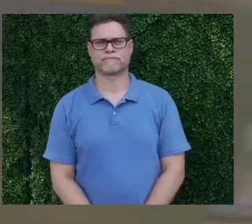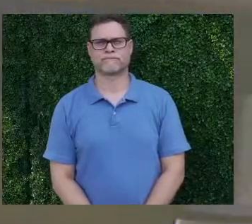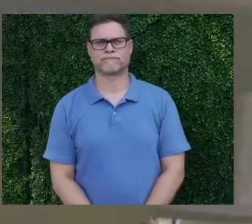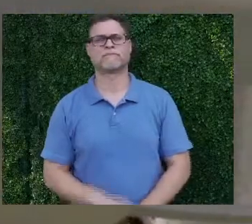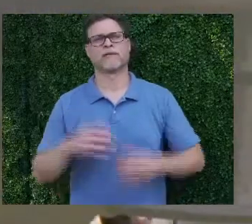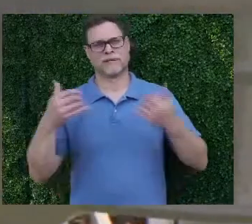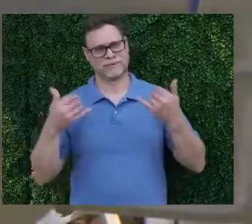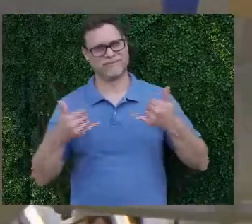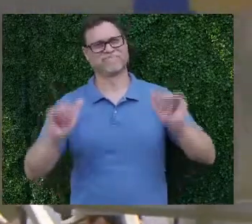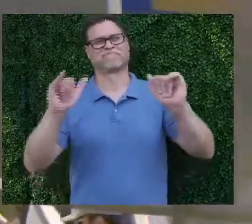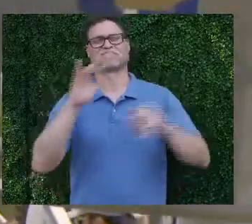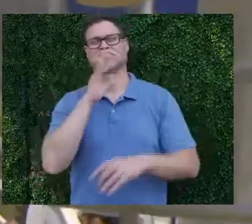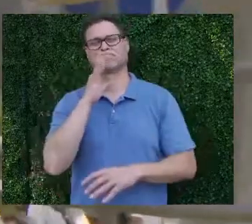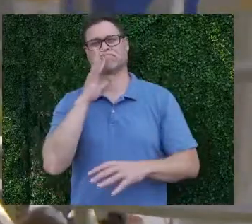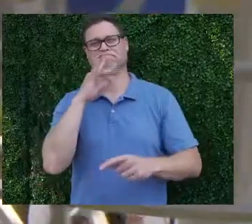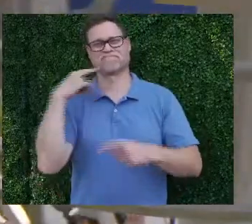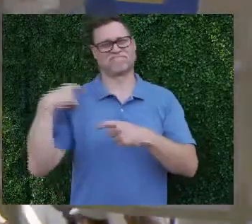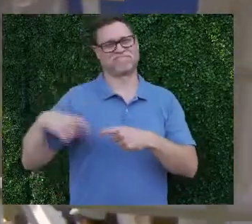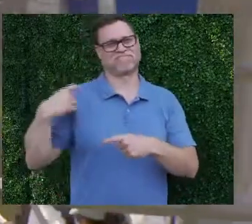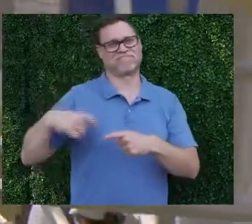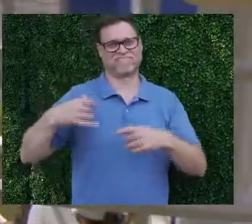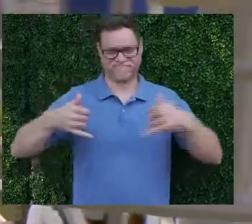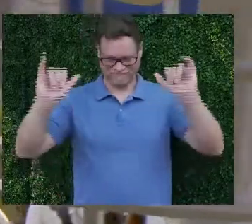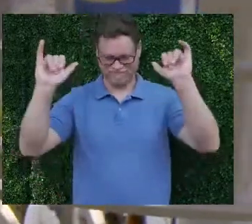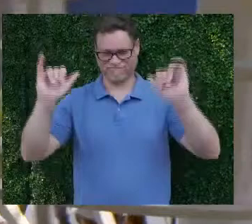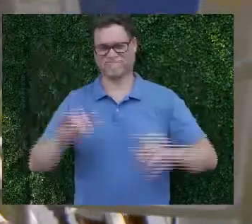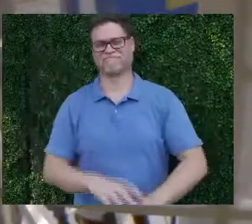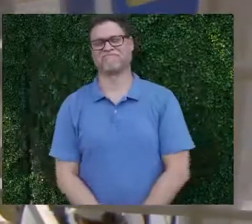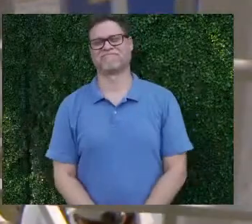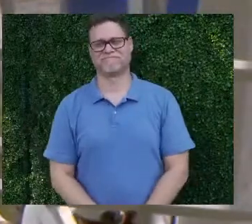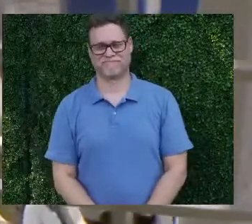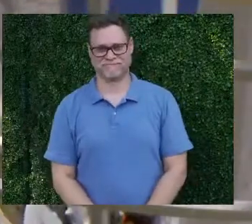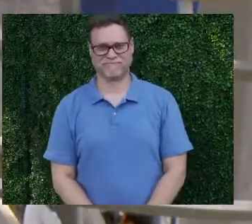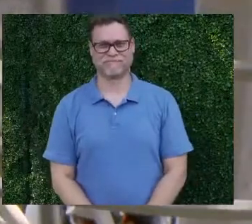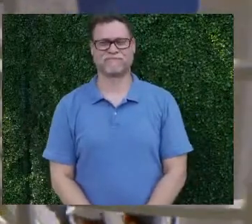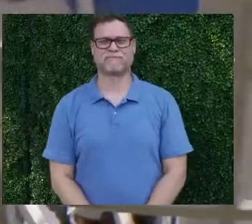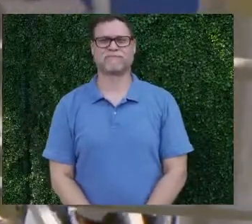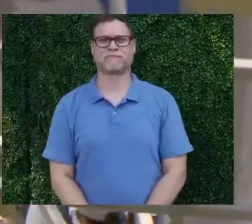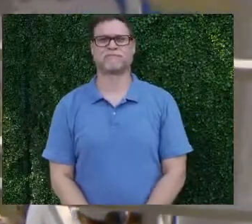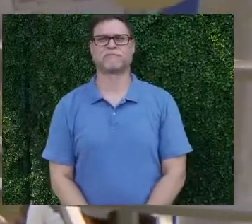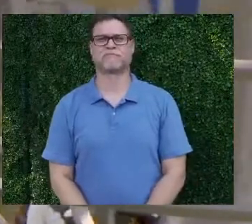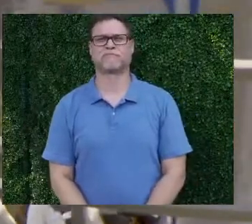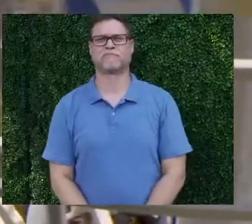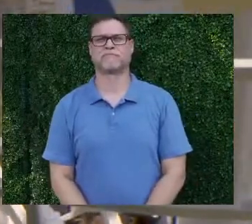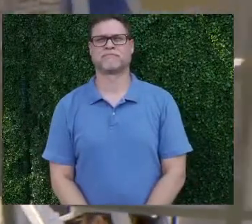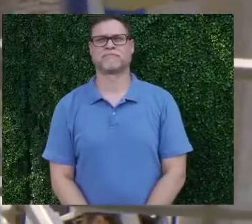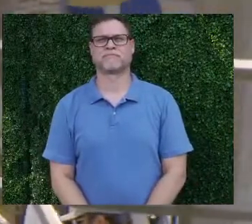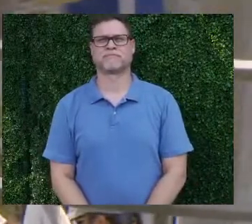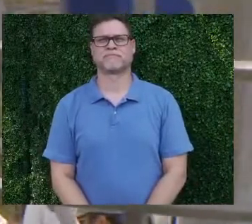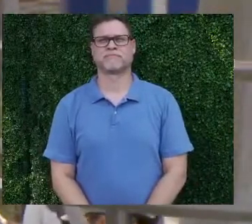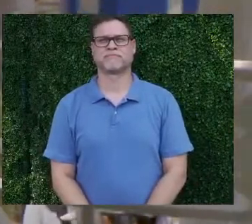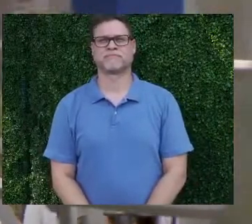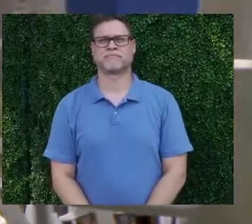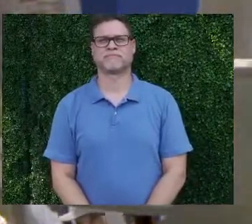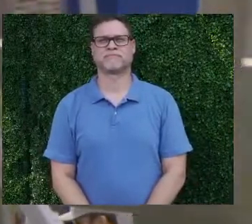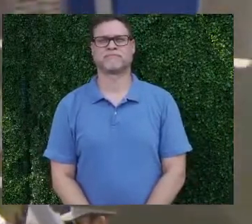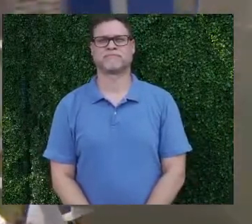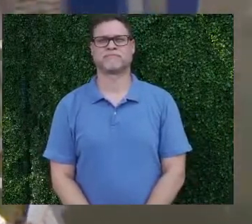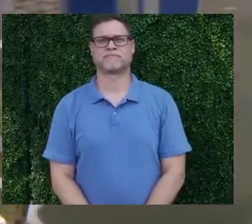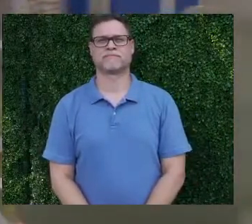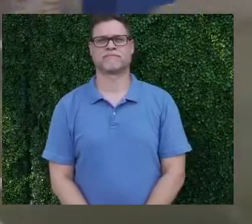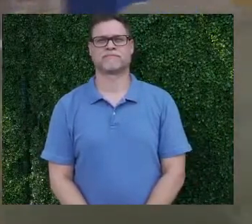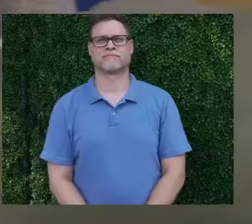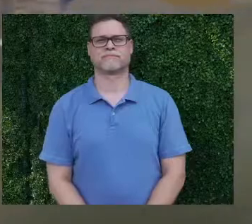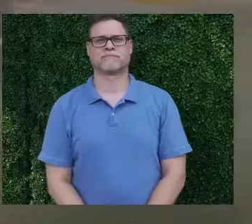los bomberos, todas las personas que han trabajado tanto para abrir un parque como este. También los